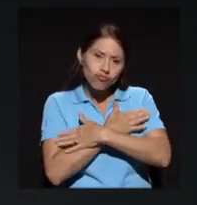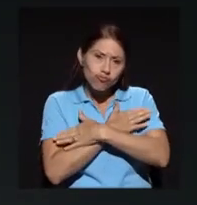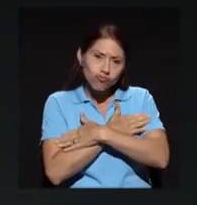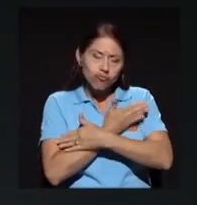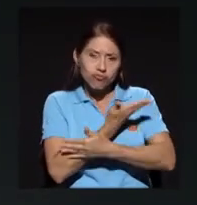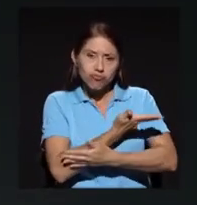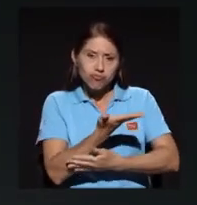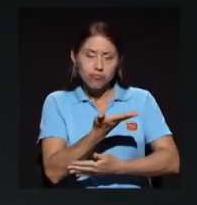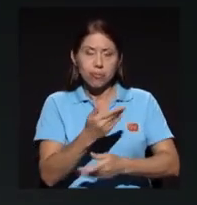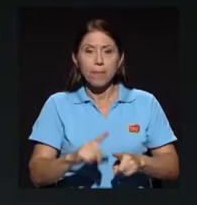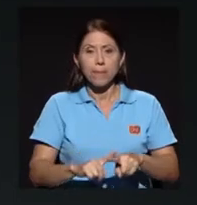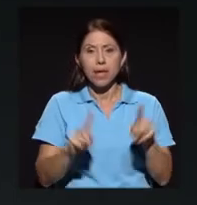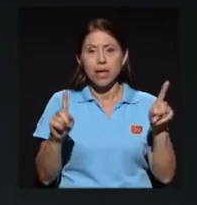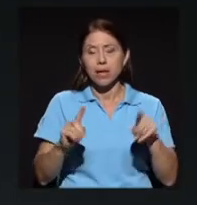Pero